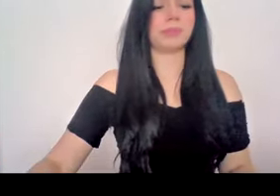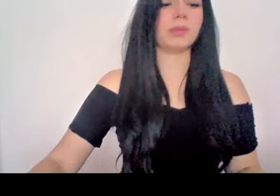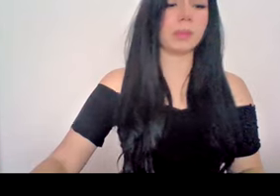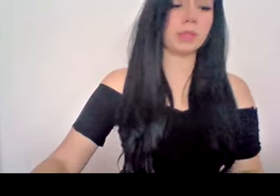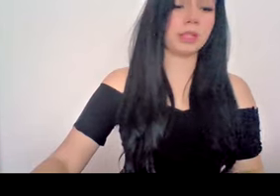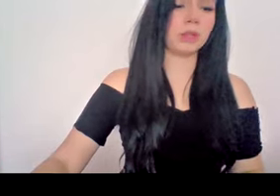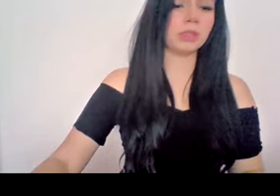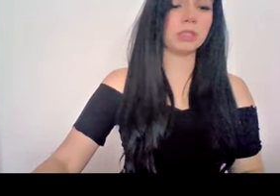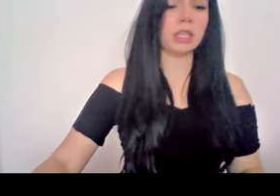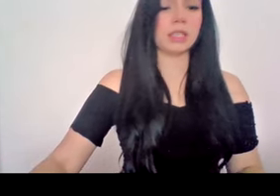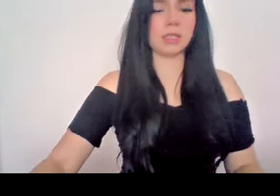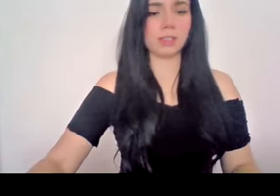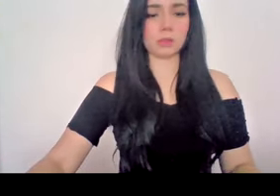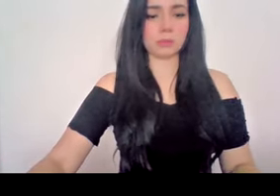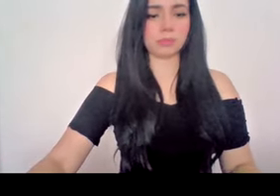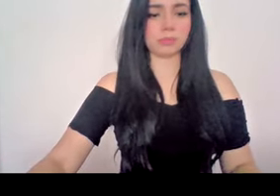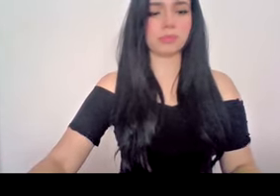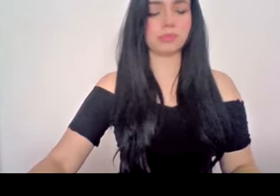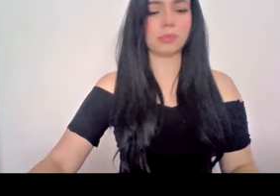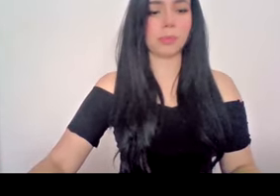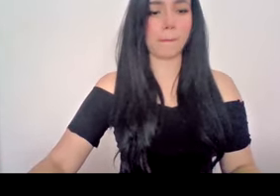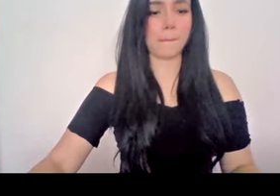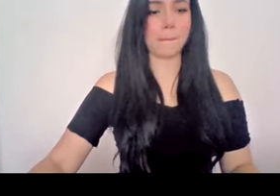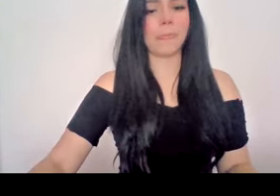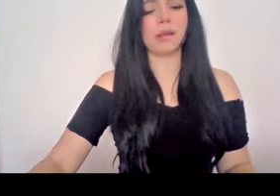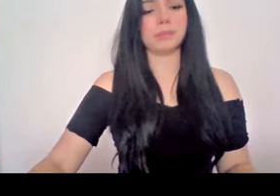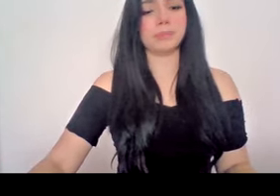Nuera. Vamos a ir con yerno.